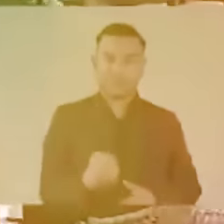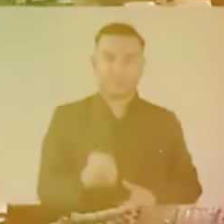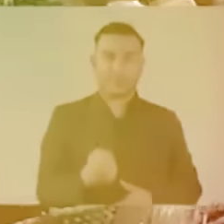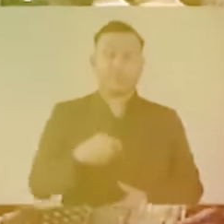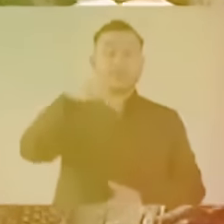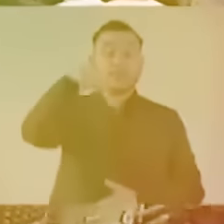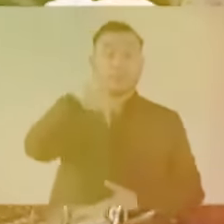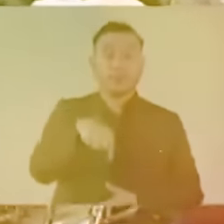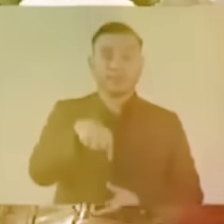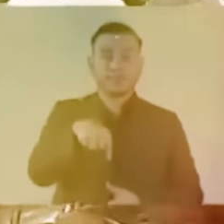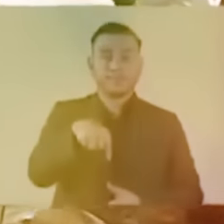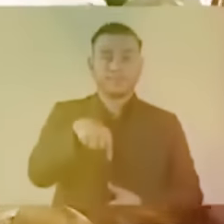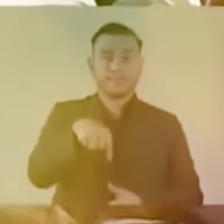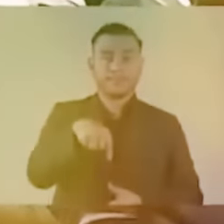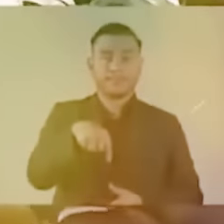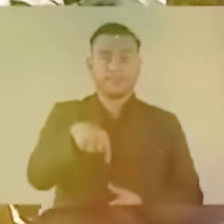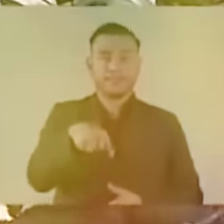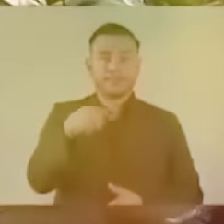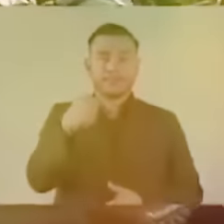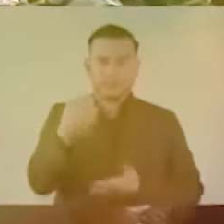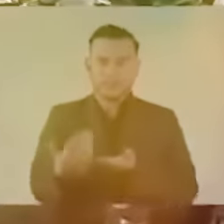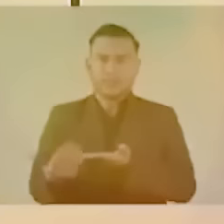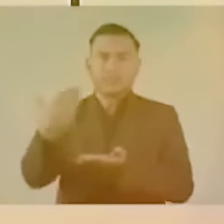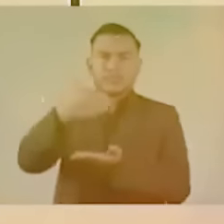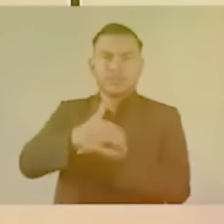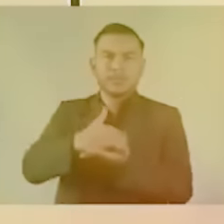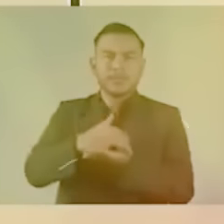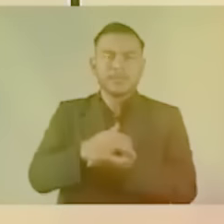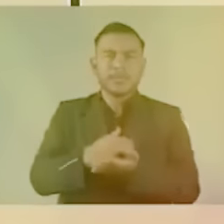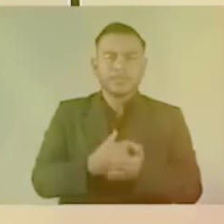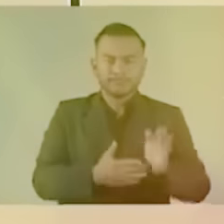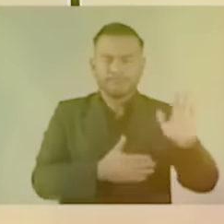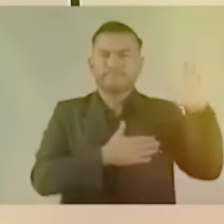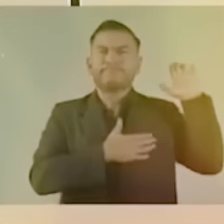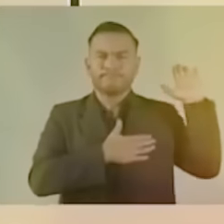Y hoy vine acá para cumplir esa promesa.